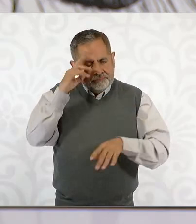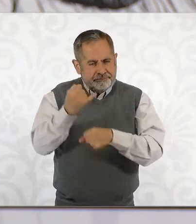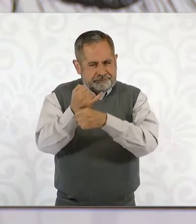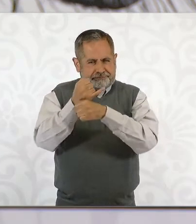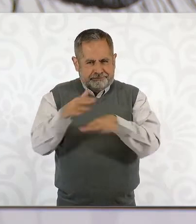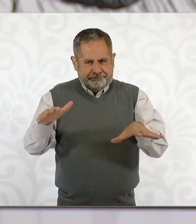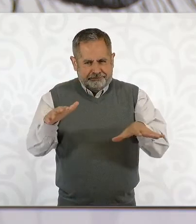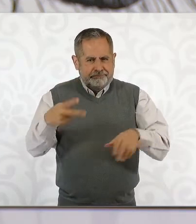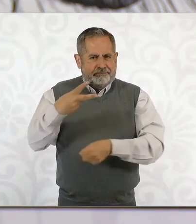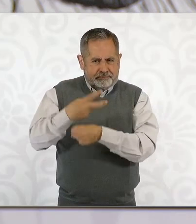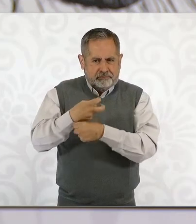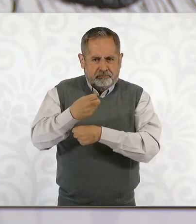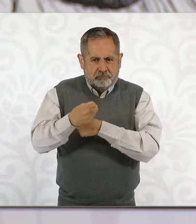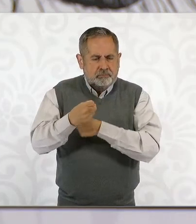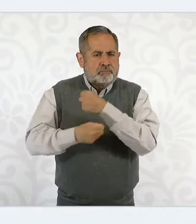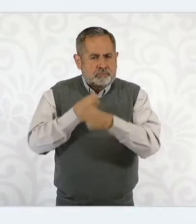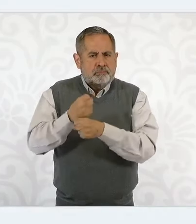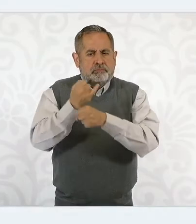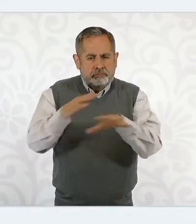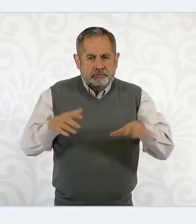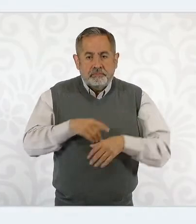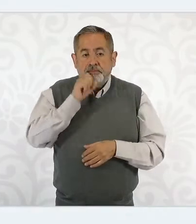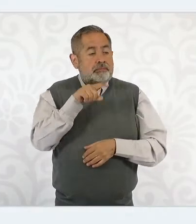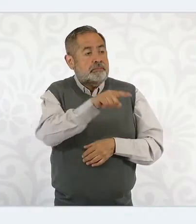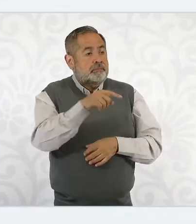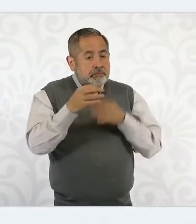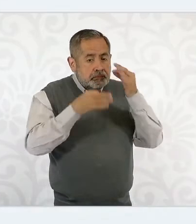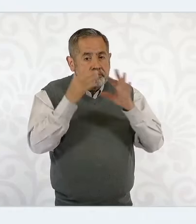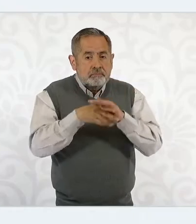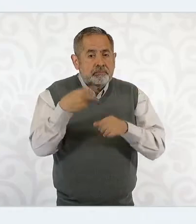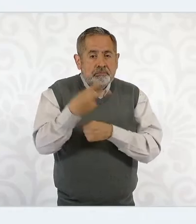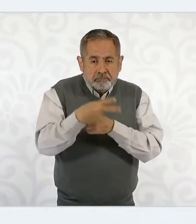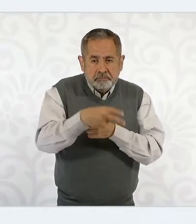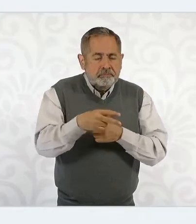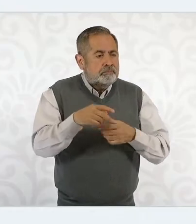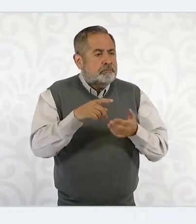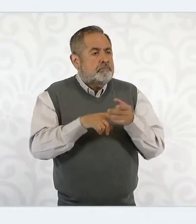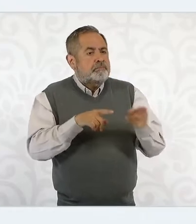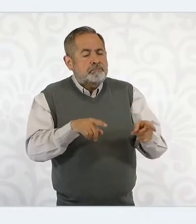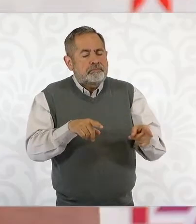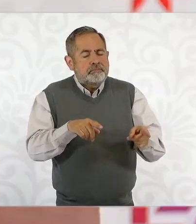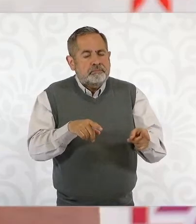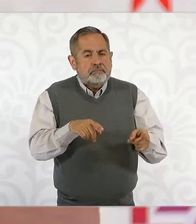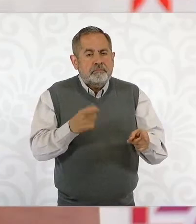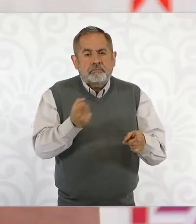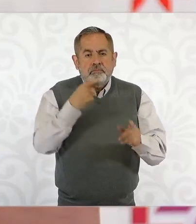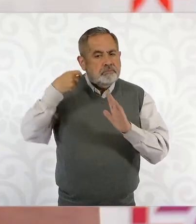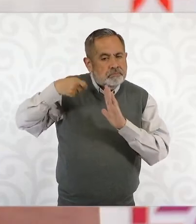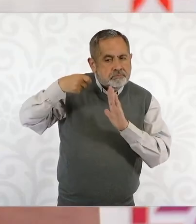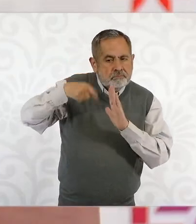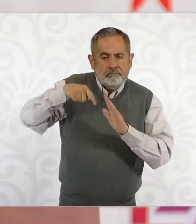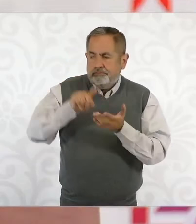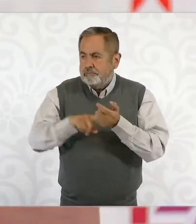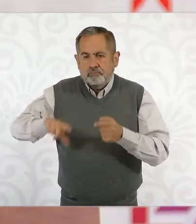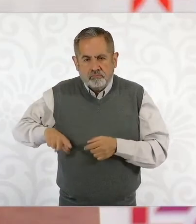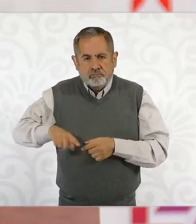también en los medios públicos va a salir un documental que hicieron algunos compañeros aquí del